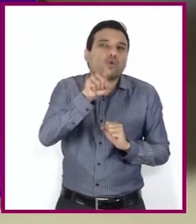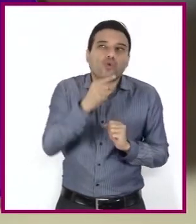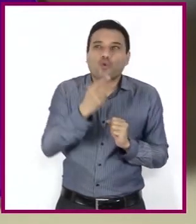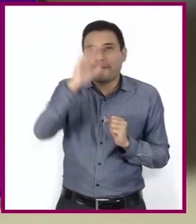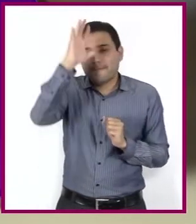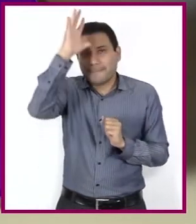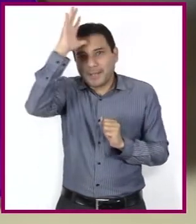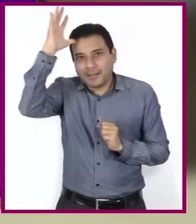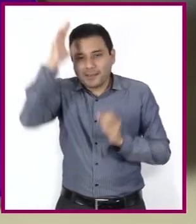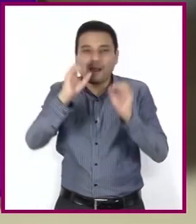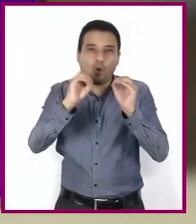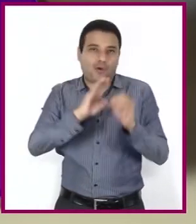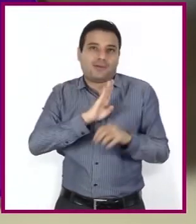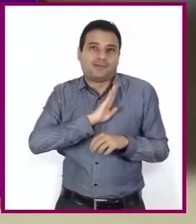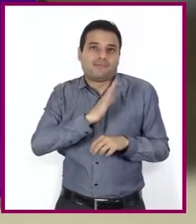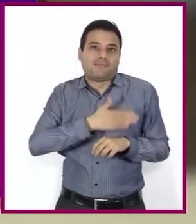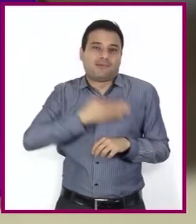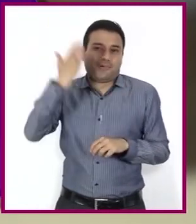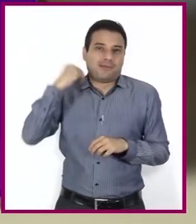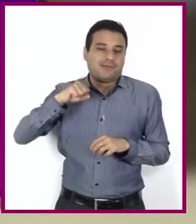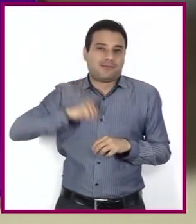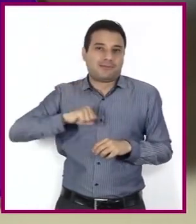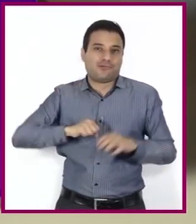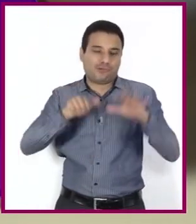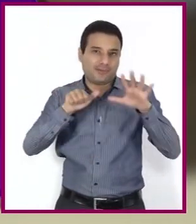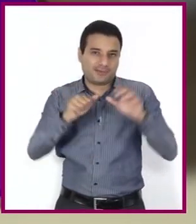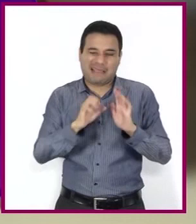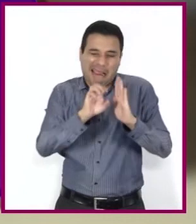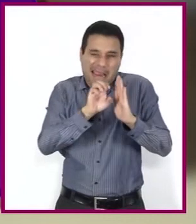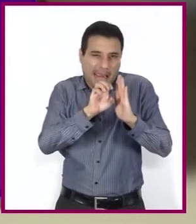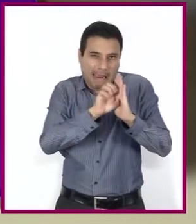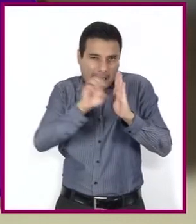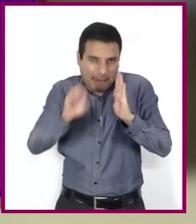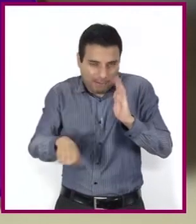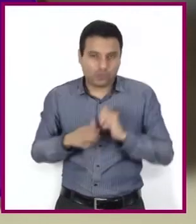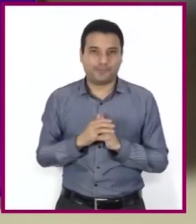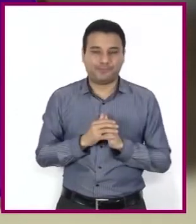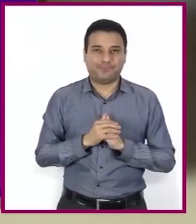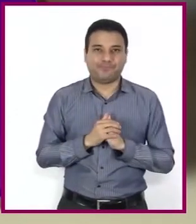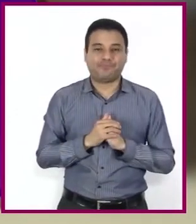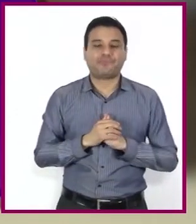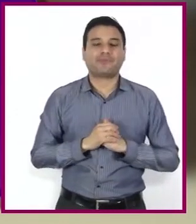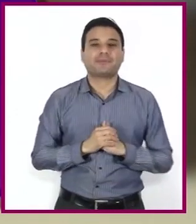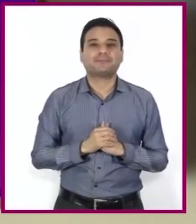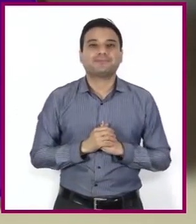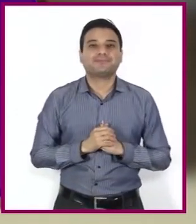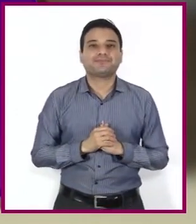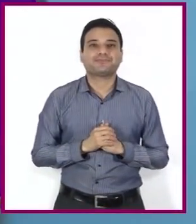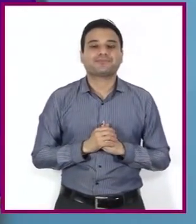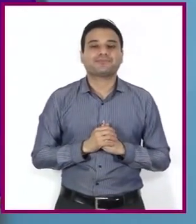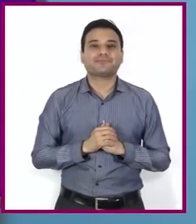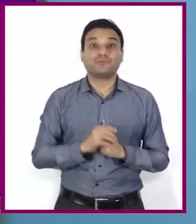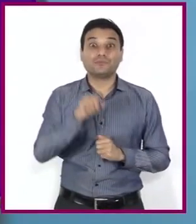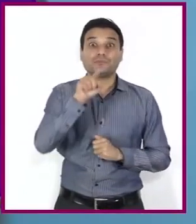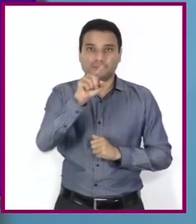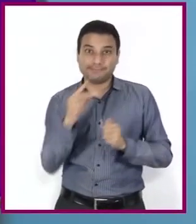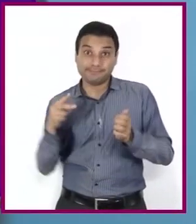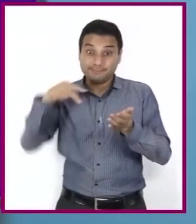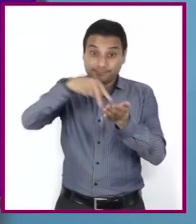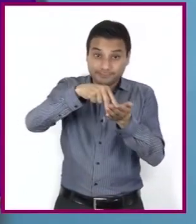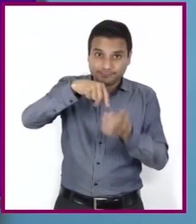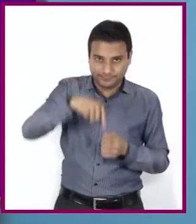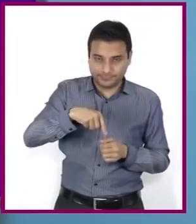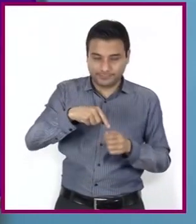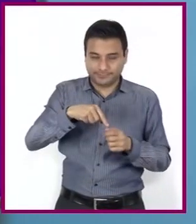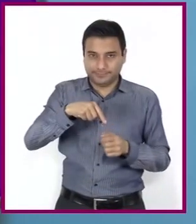XVI que se han encontrado en las rutas de exploración o llegada de los españoles a Mesoamérica. Ahora le tienen que